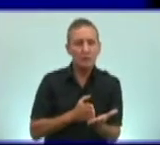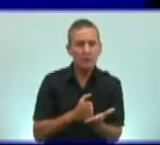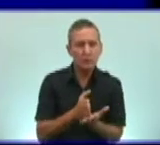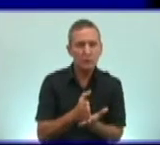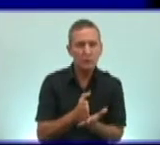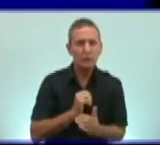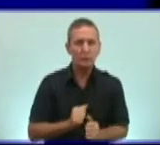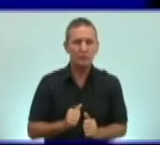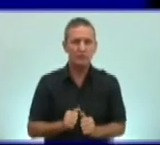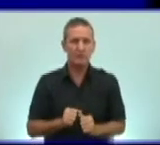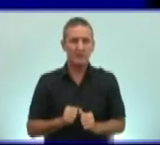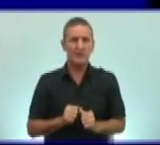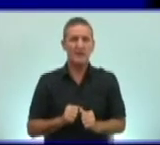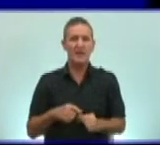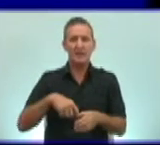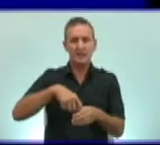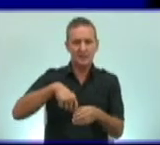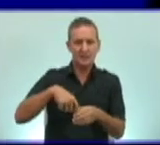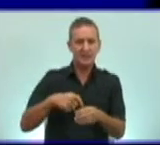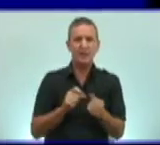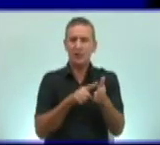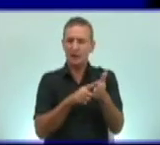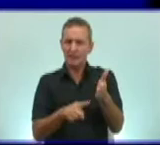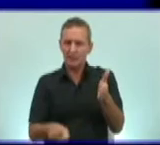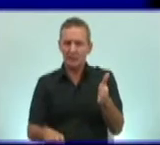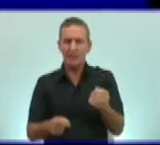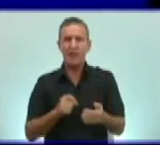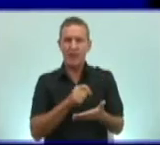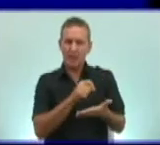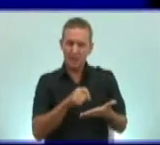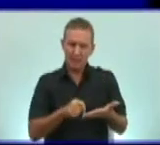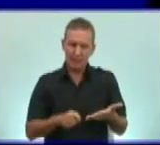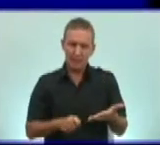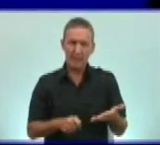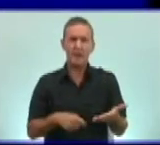disoluciones la corriente eléctrica. Vamos a anotar estos ejemplos.